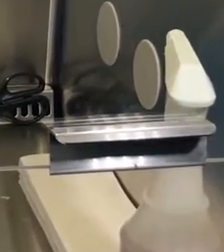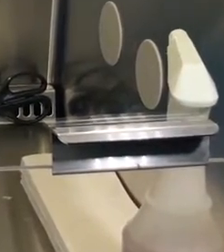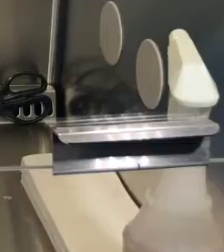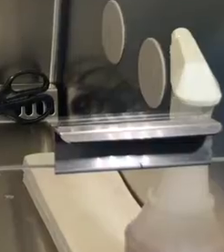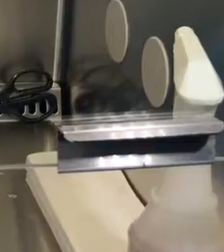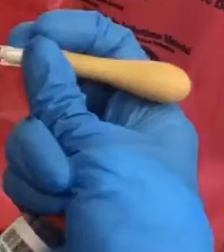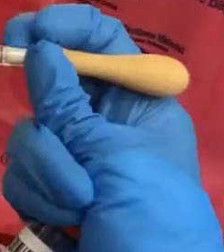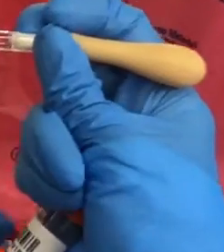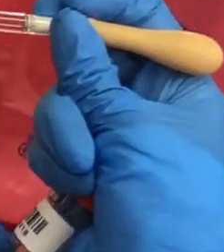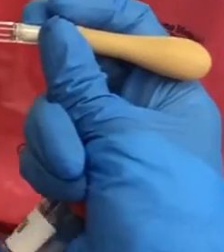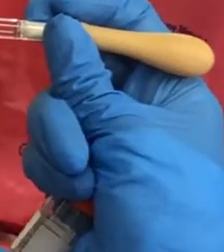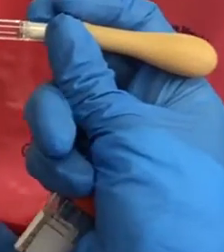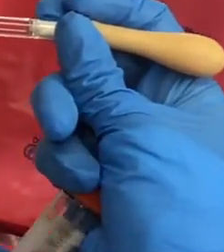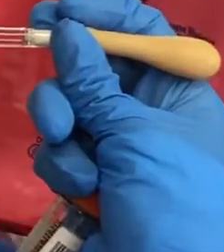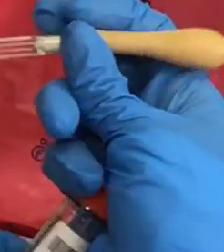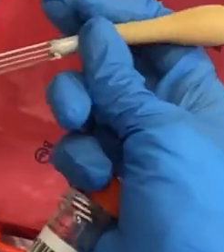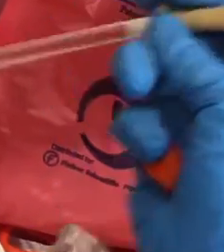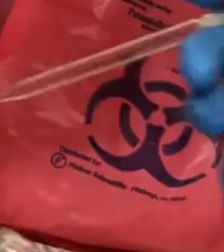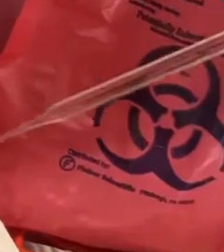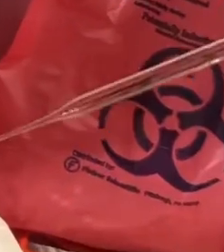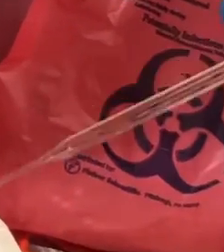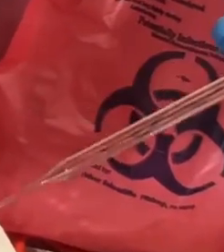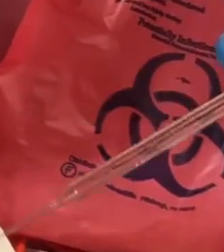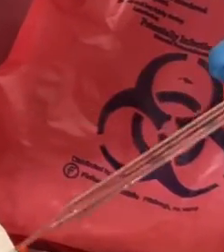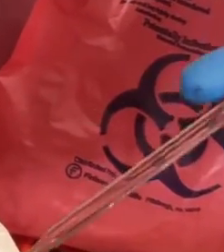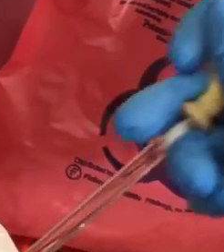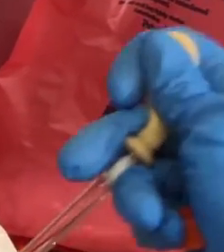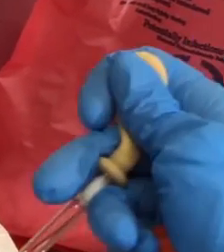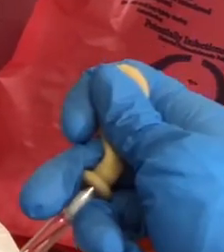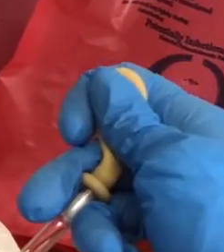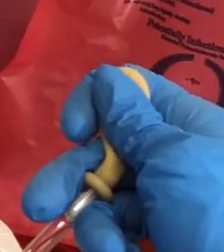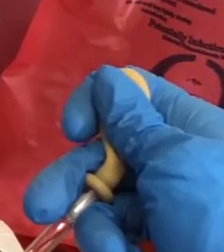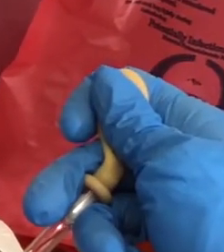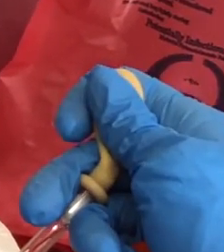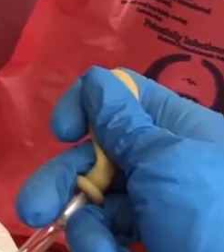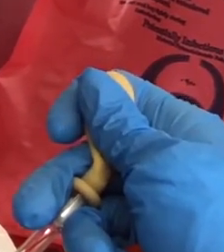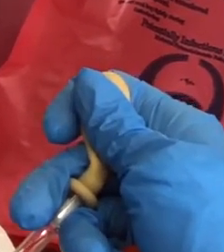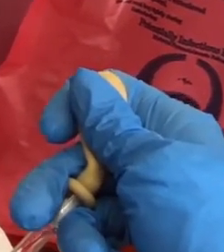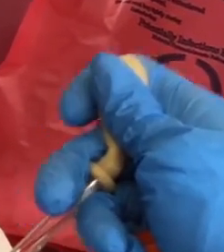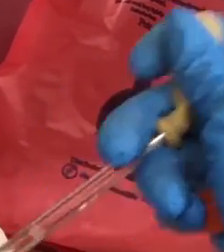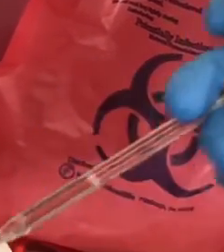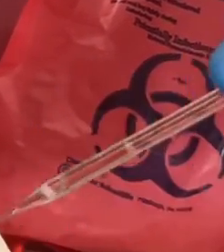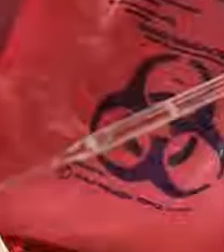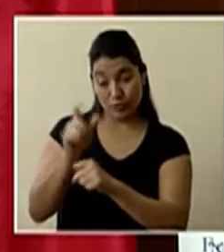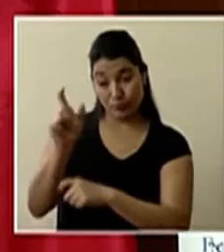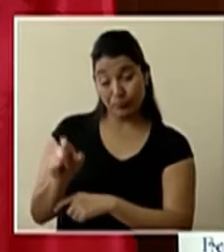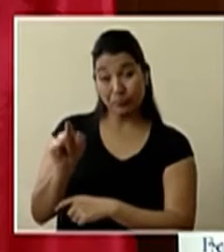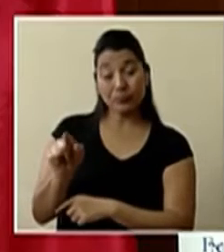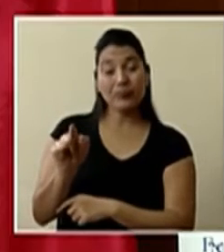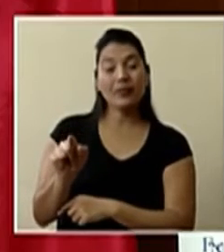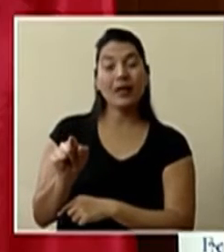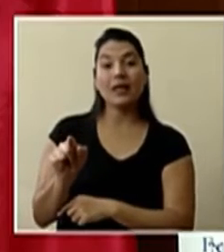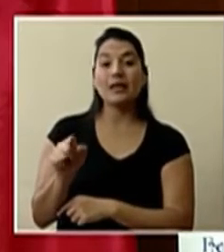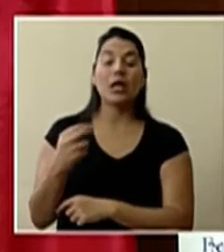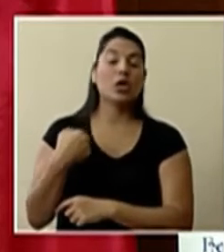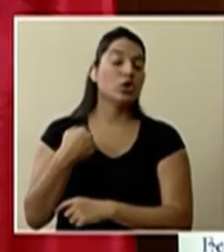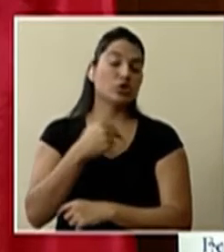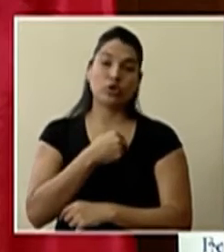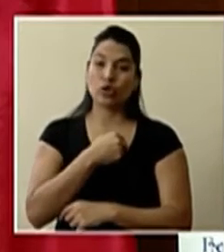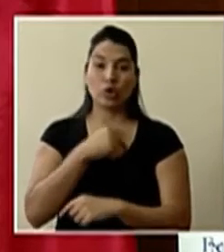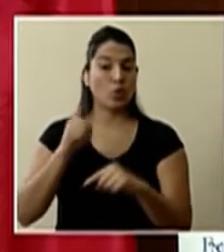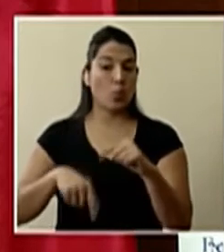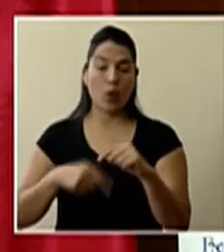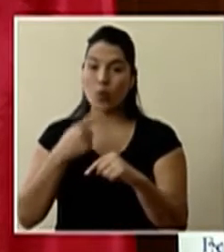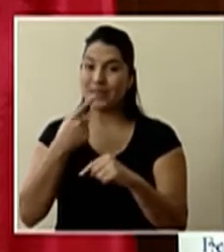la cruz roja para para ese traslado por ser menor de edad y en términos generales no vamos a dar